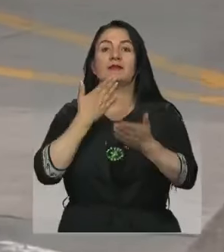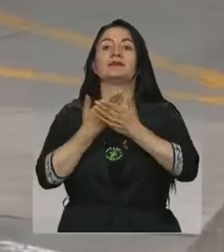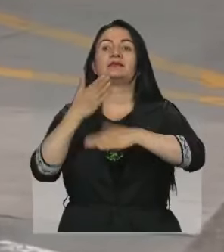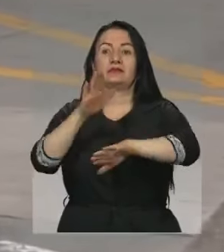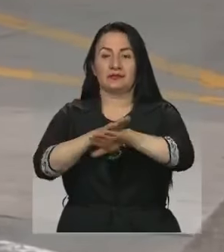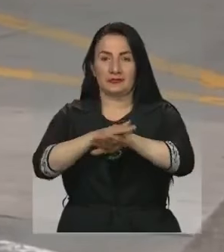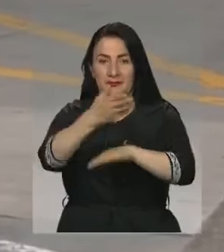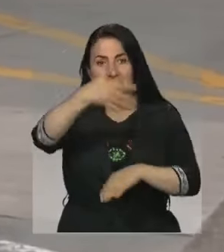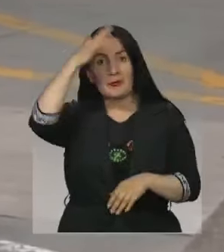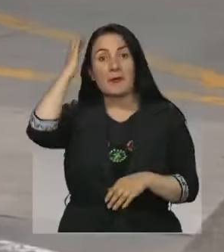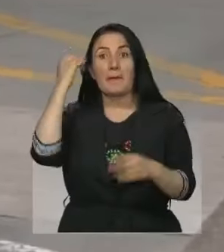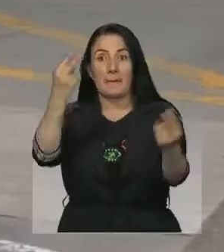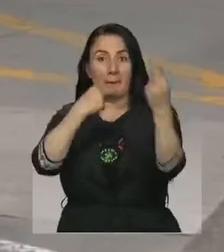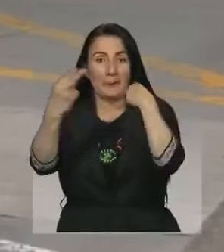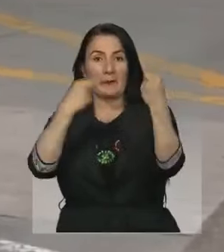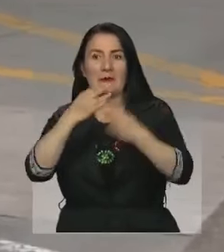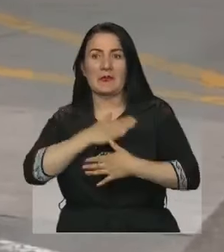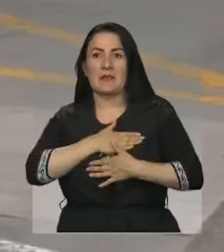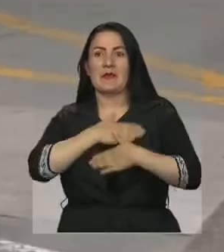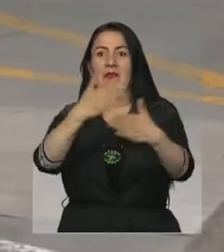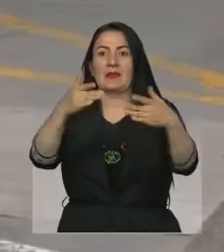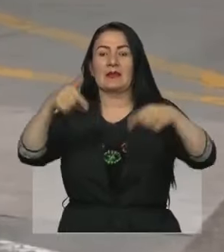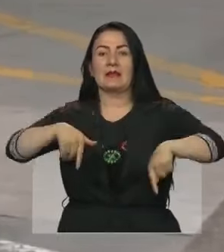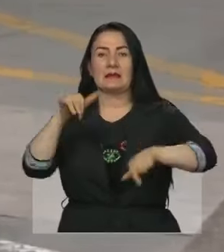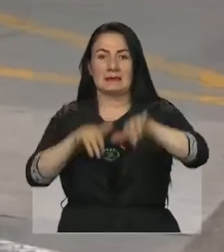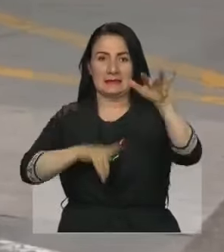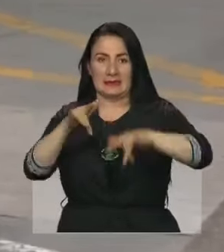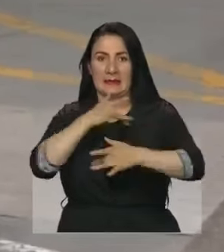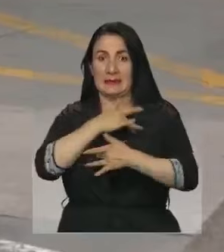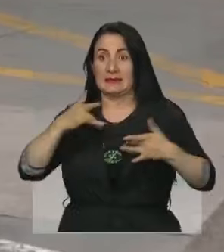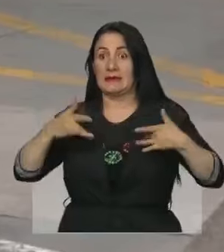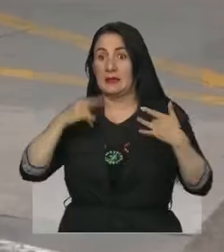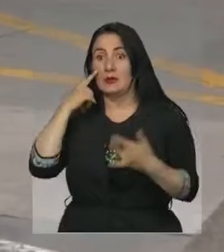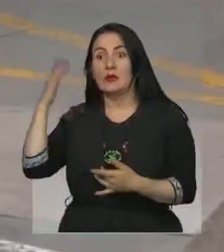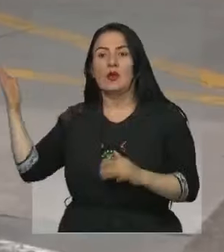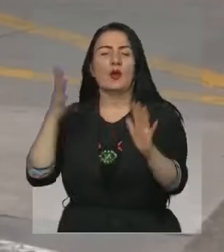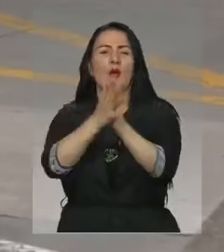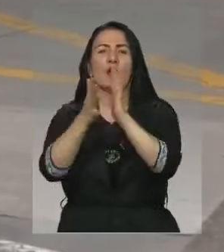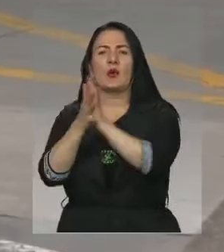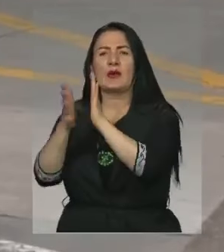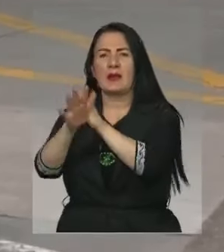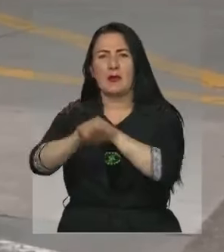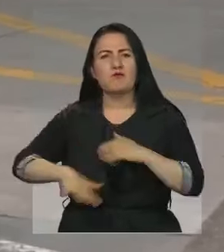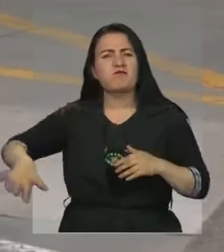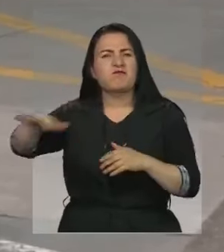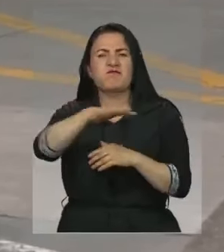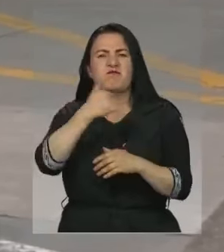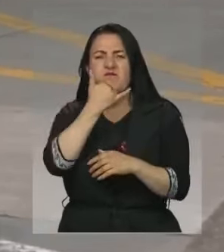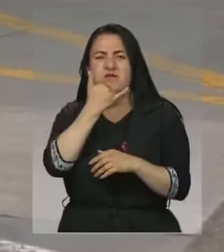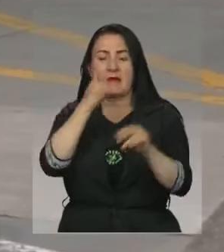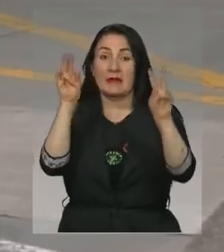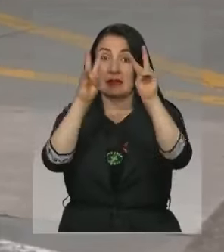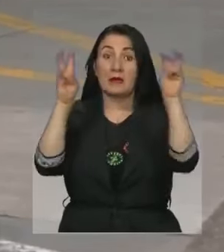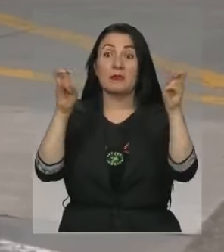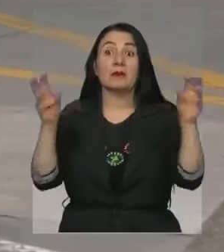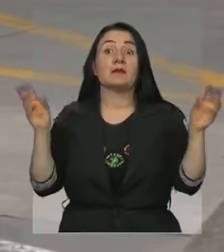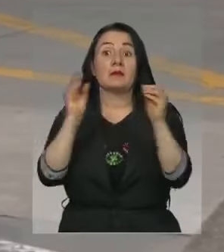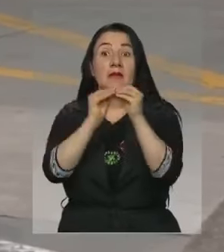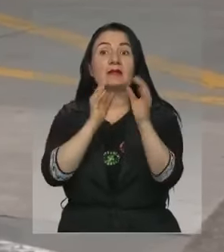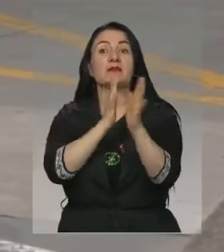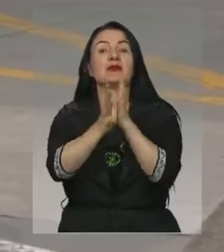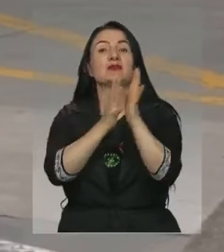Buenas tardes, Cristian y televidentes. Yo los saludo desde la Secretaría de Salud para contarles todo lo que pasa alrededor de este tema.